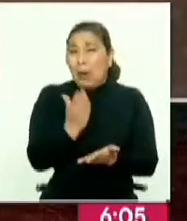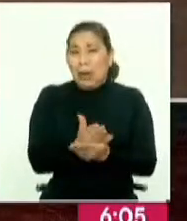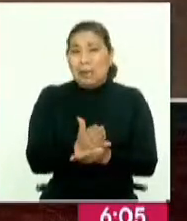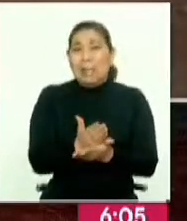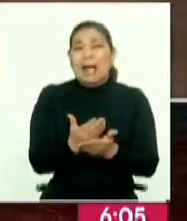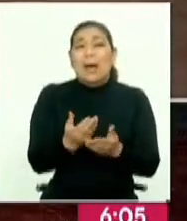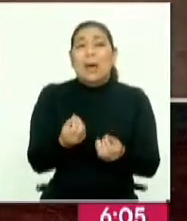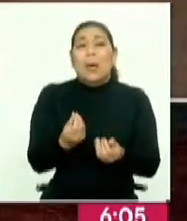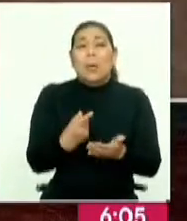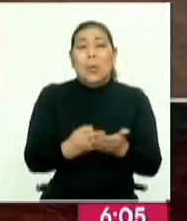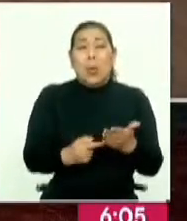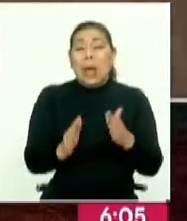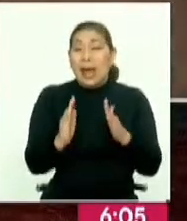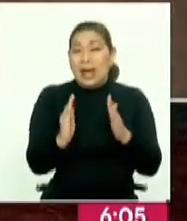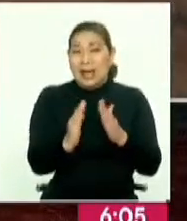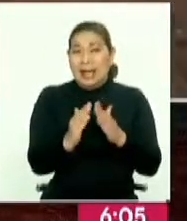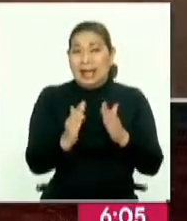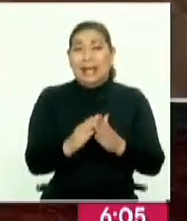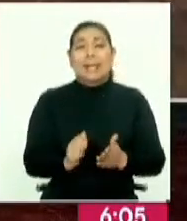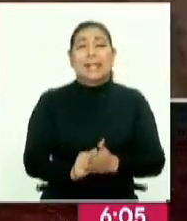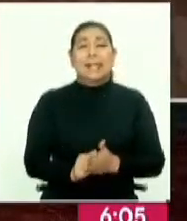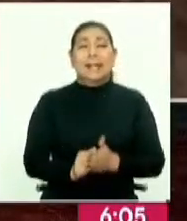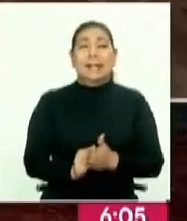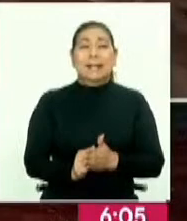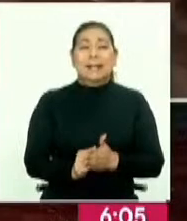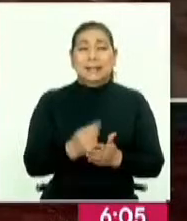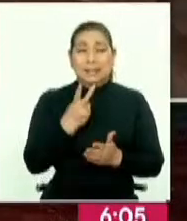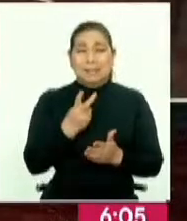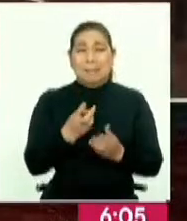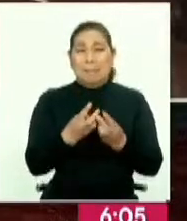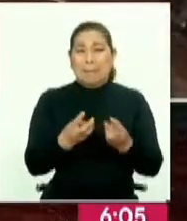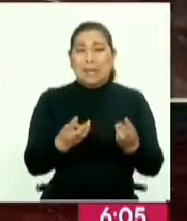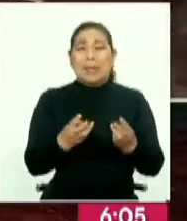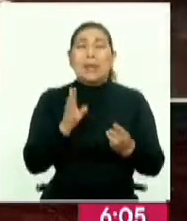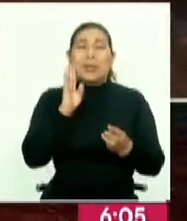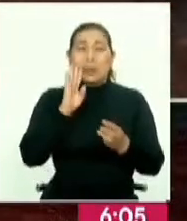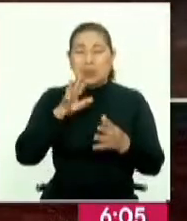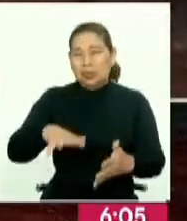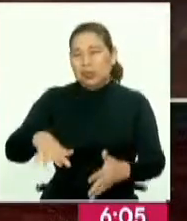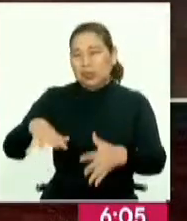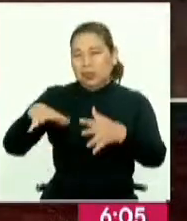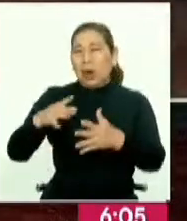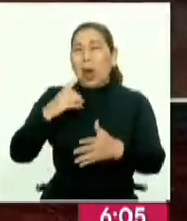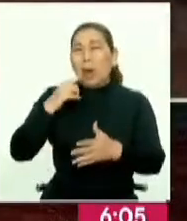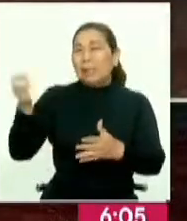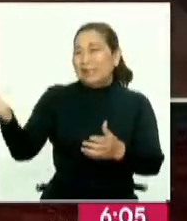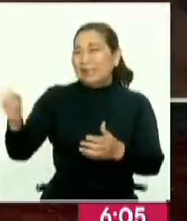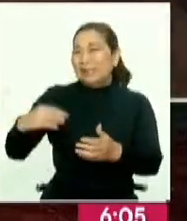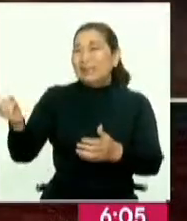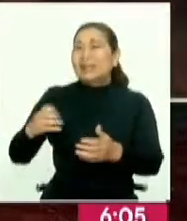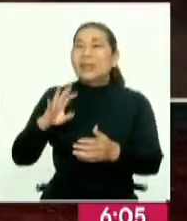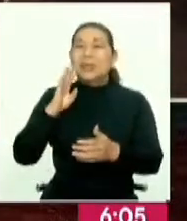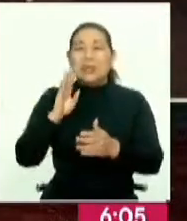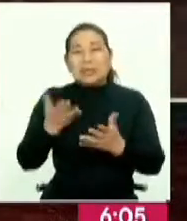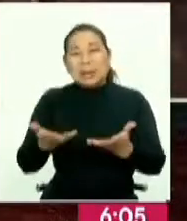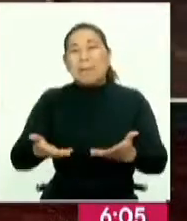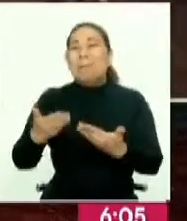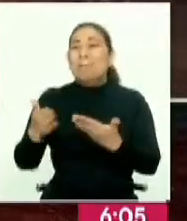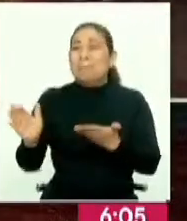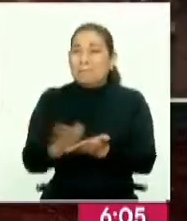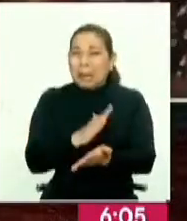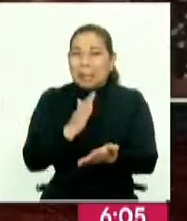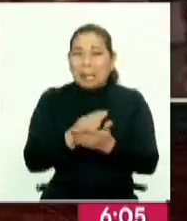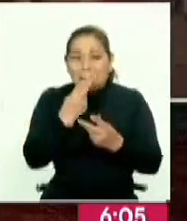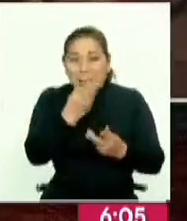era que una de las viviendas tenga este material reciclado lo cual ha hecho que las llamas se incrementen con facilidad